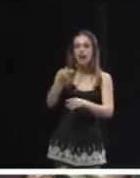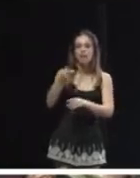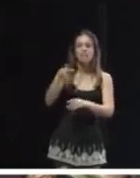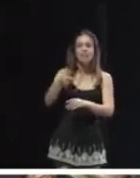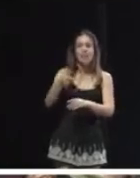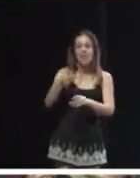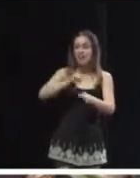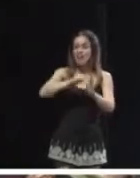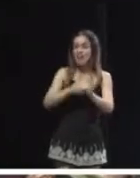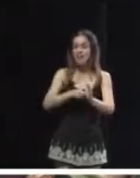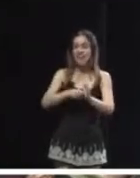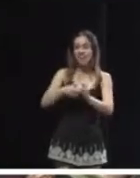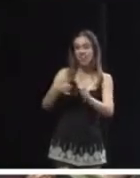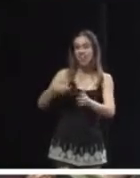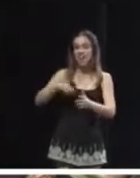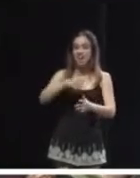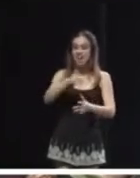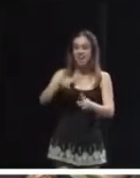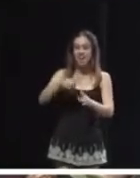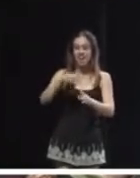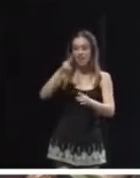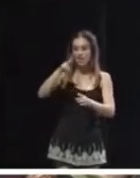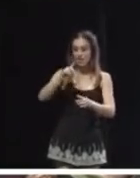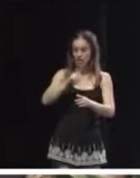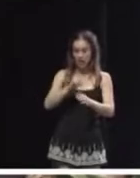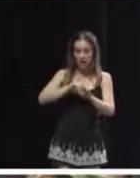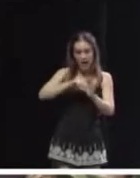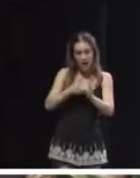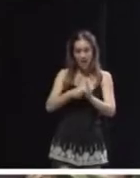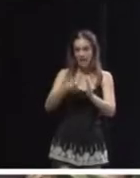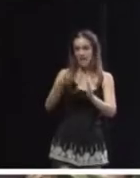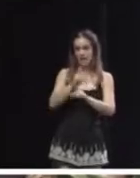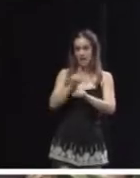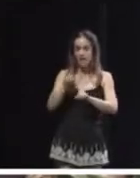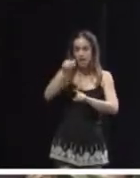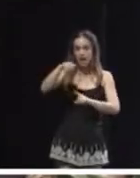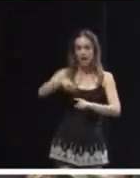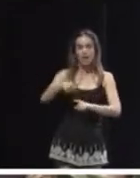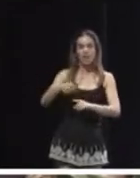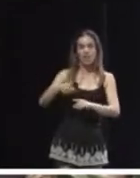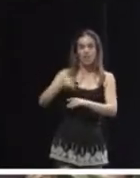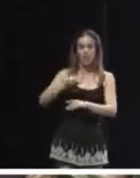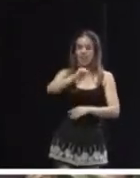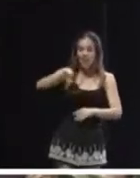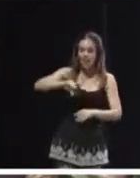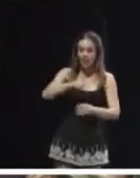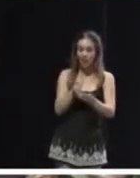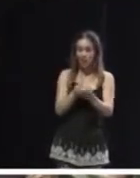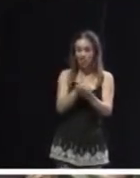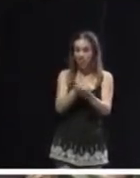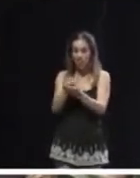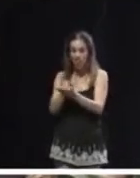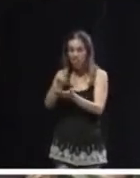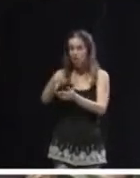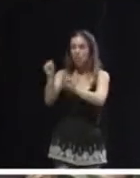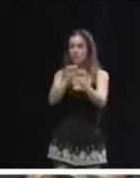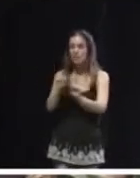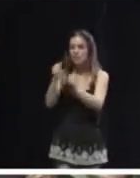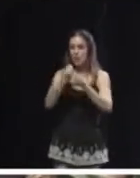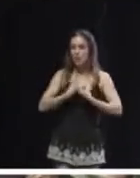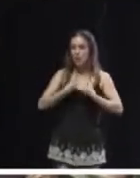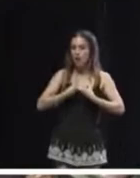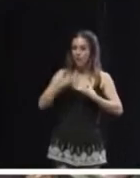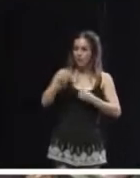regadíos. Defendamos Doñana. Defendamos Doñana porque es de todos y de todas. Defendamos la vida. De esto va